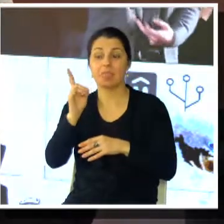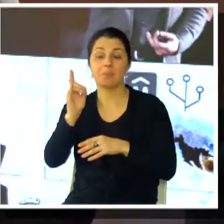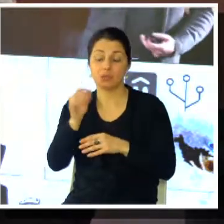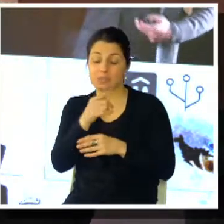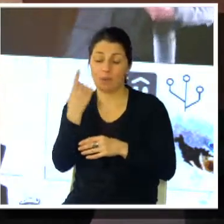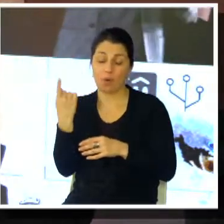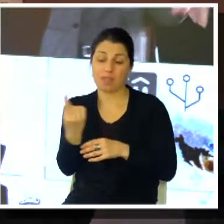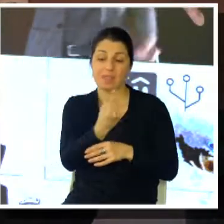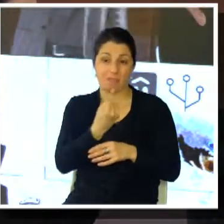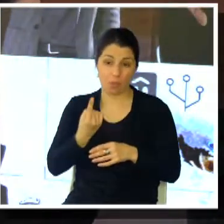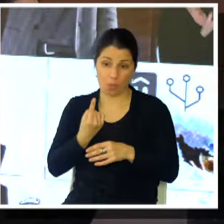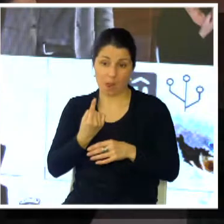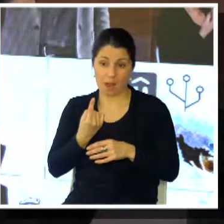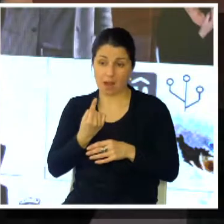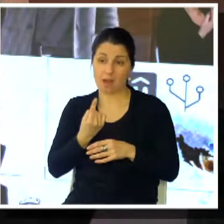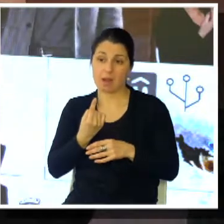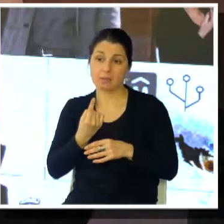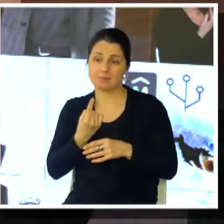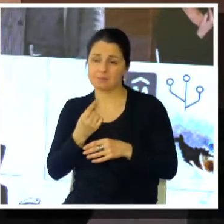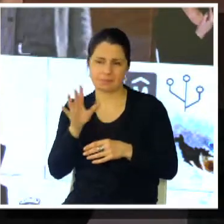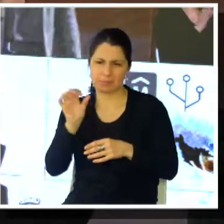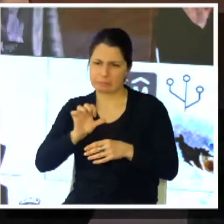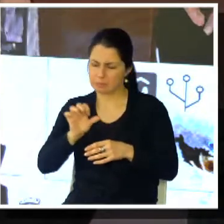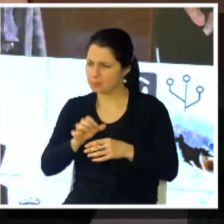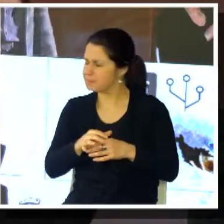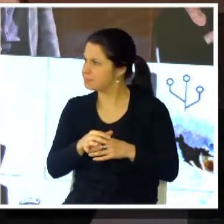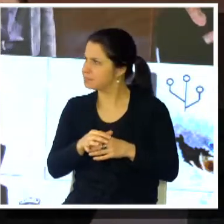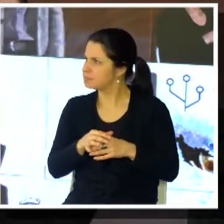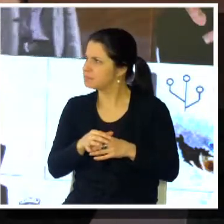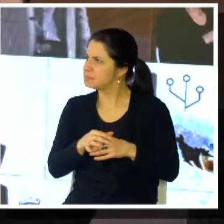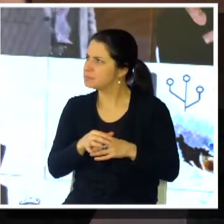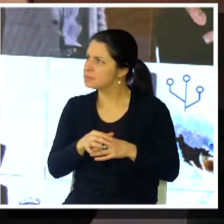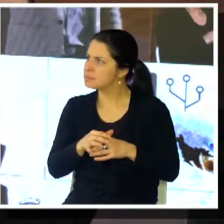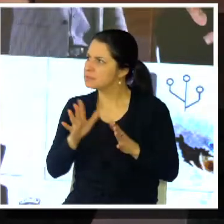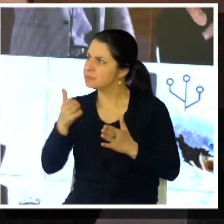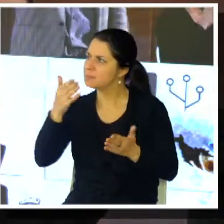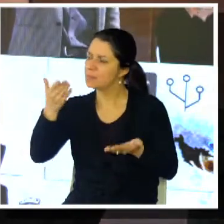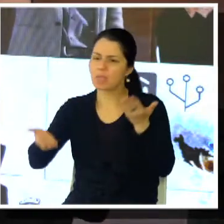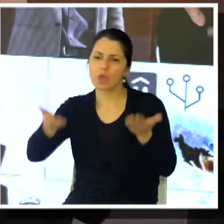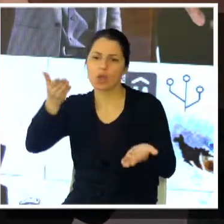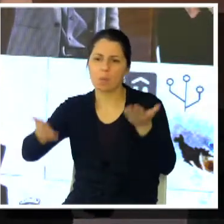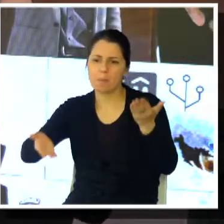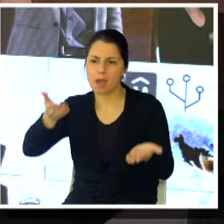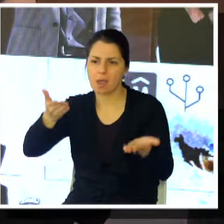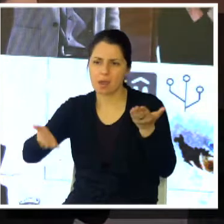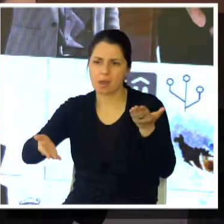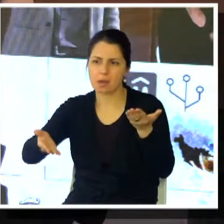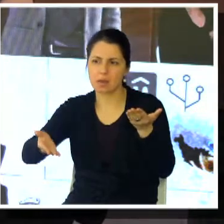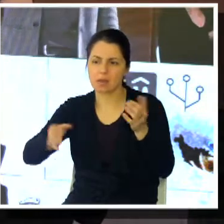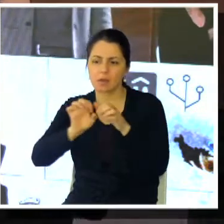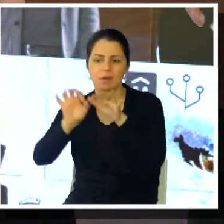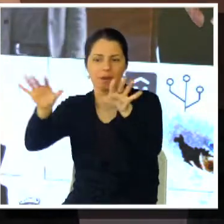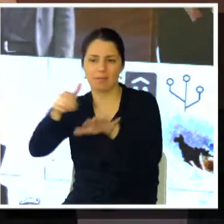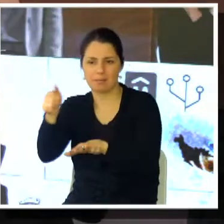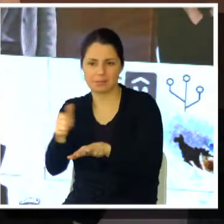individuales hacia una red central, ¿verdad? Son de repente comparables con lo que son las redes